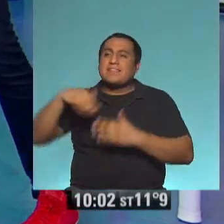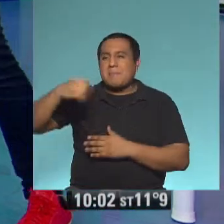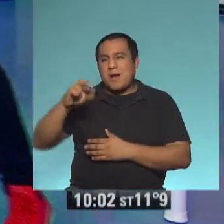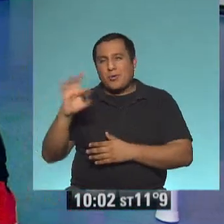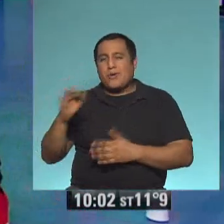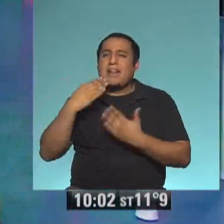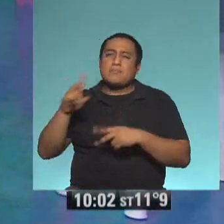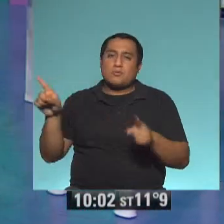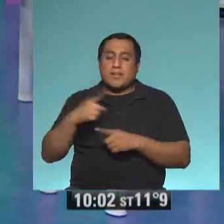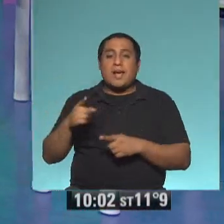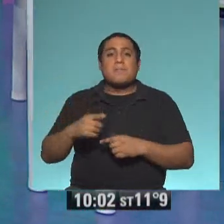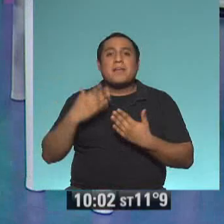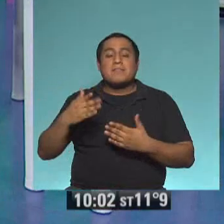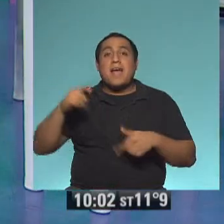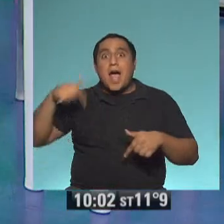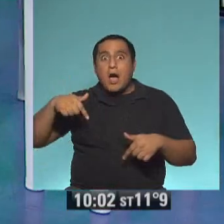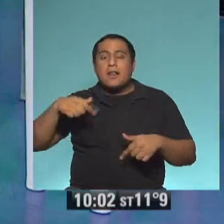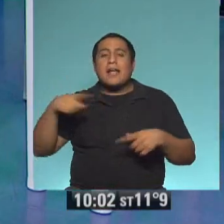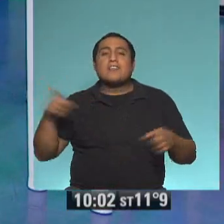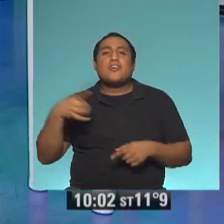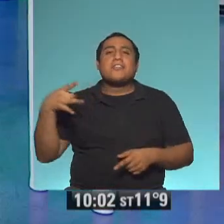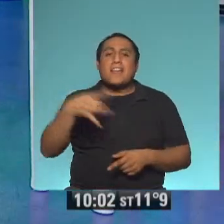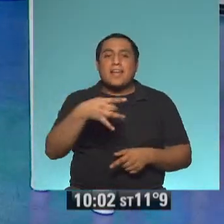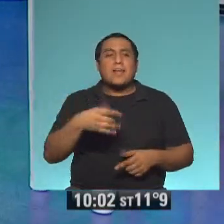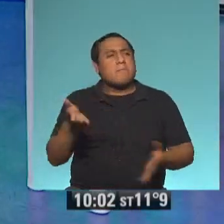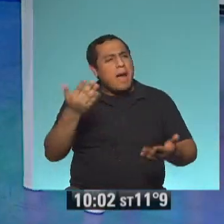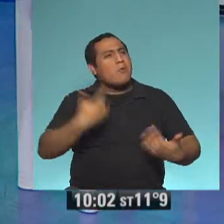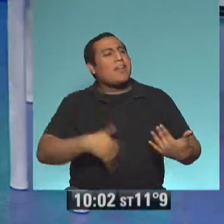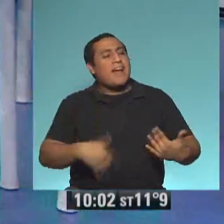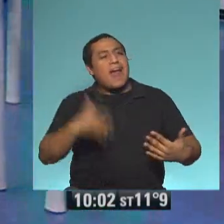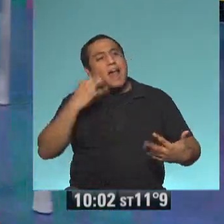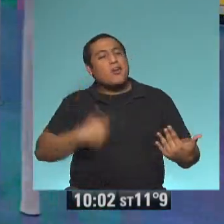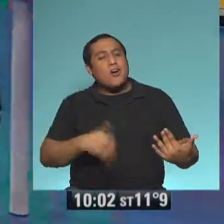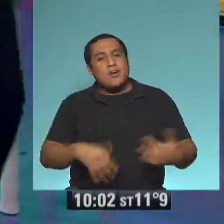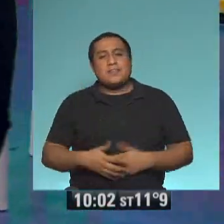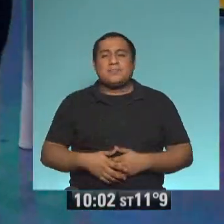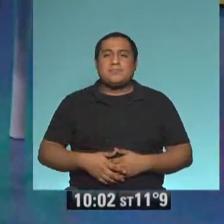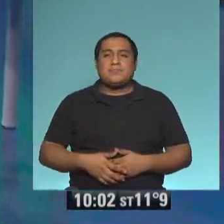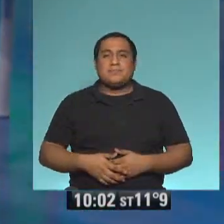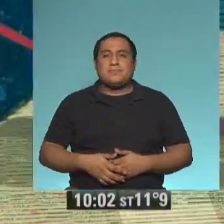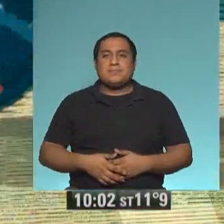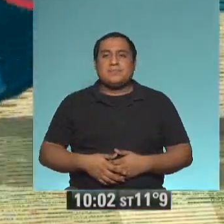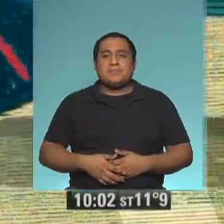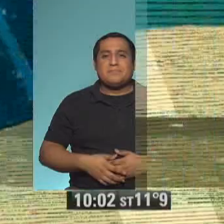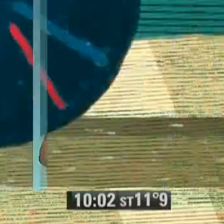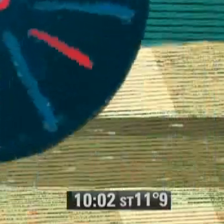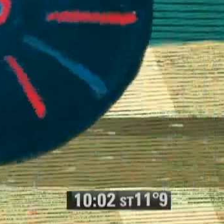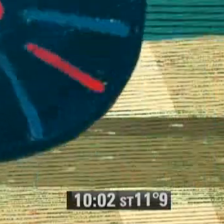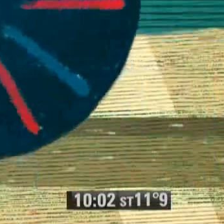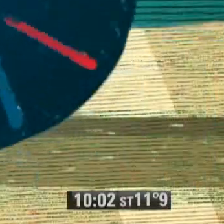música. Nos dejamos con Mariana Ballo, que pasa el tren. Tocate algo, Mauro, dale. Seguimos bailando con el guayno.